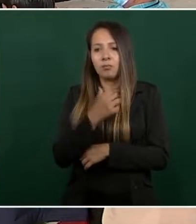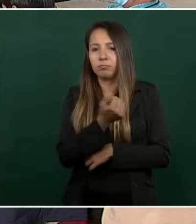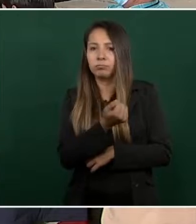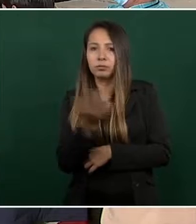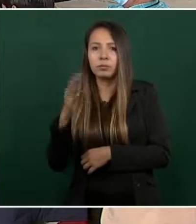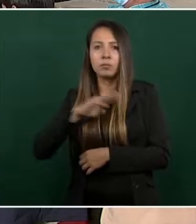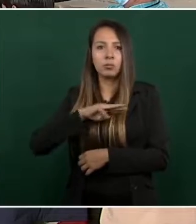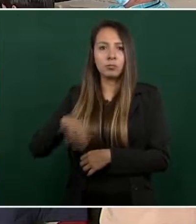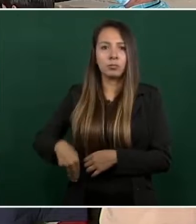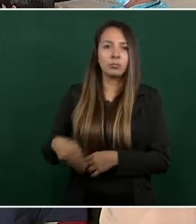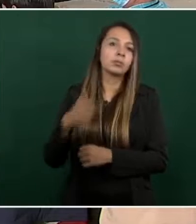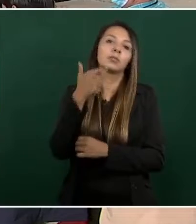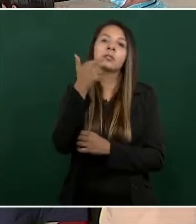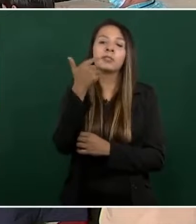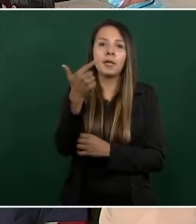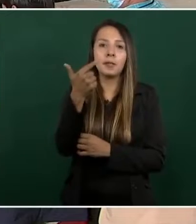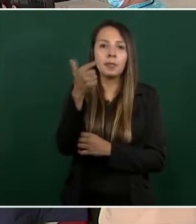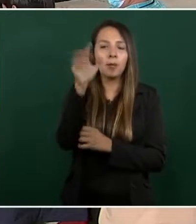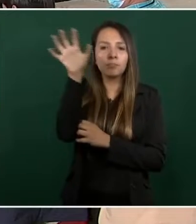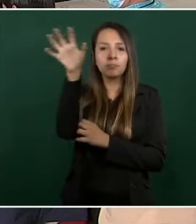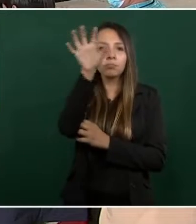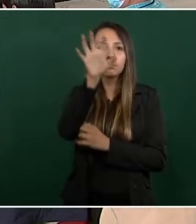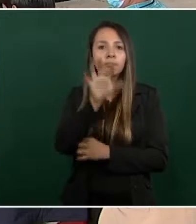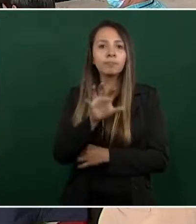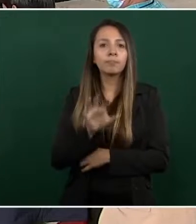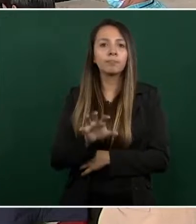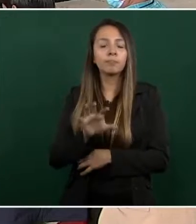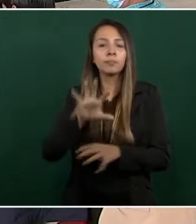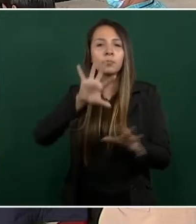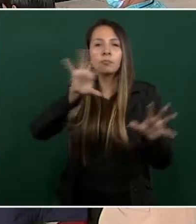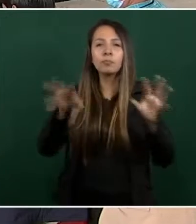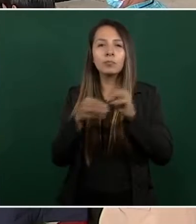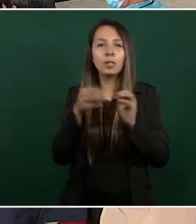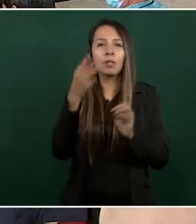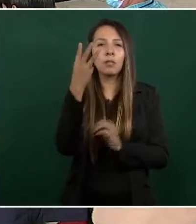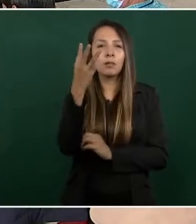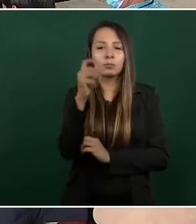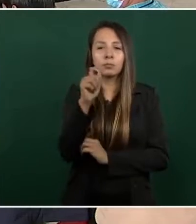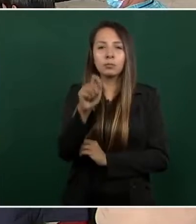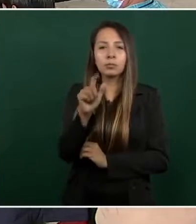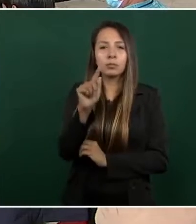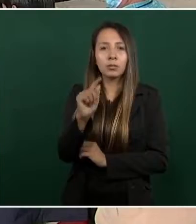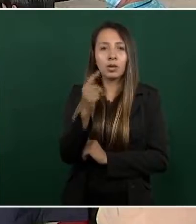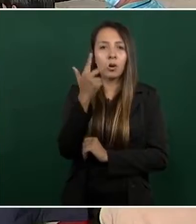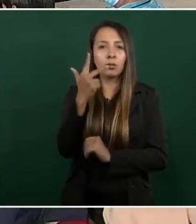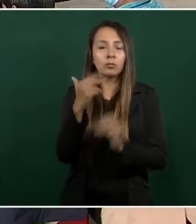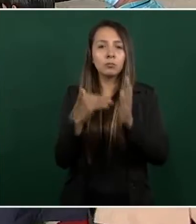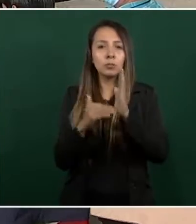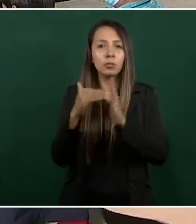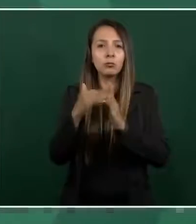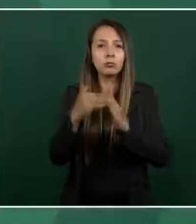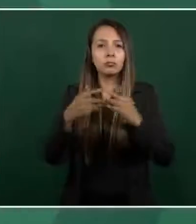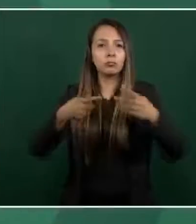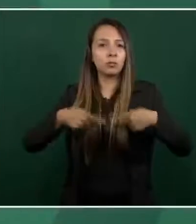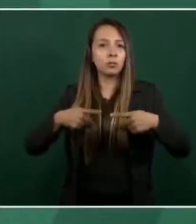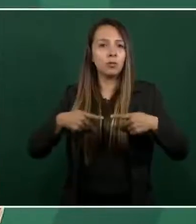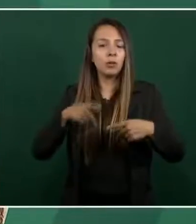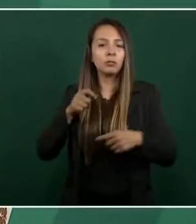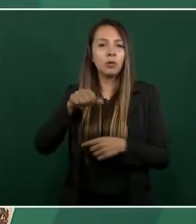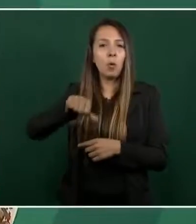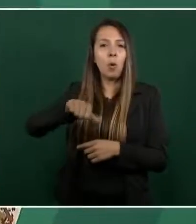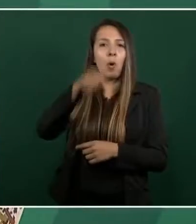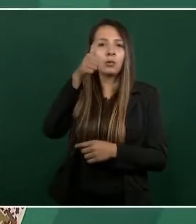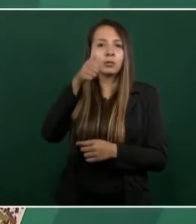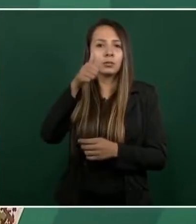que acumulan 3.78 millones de personas, ocupando el 11 lugar a nivel nacional y el